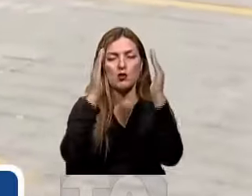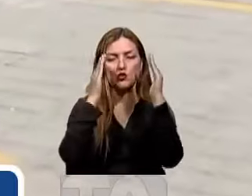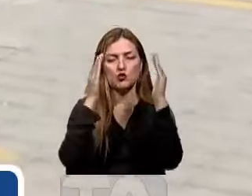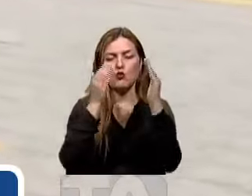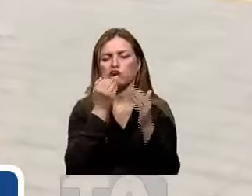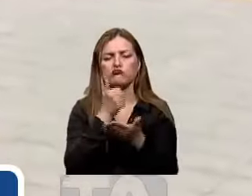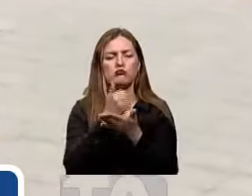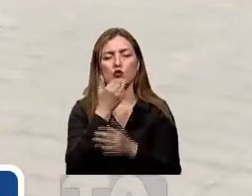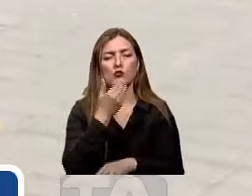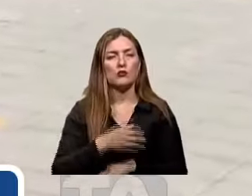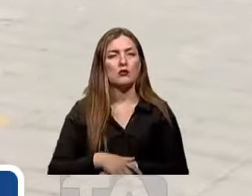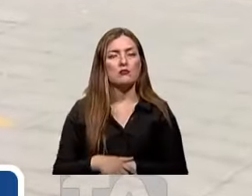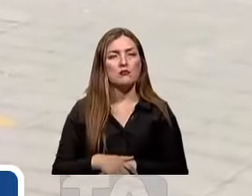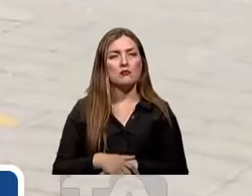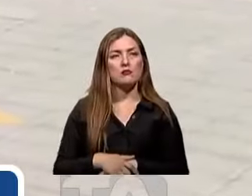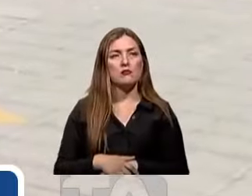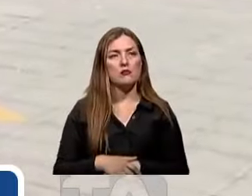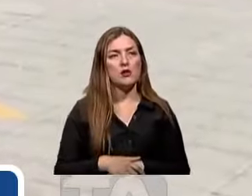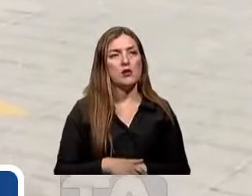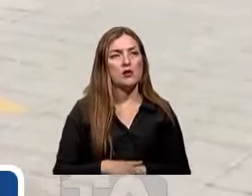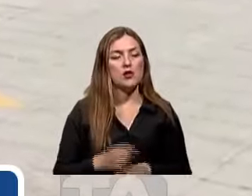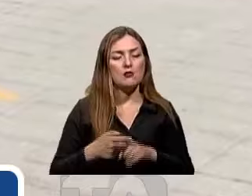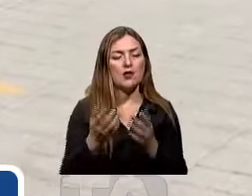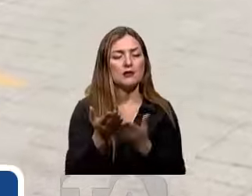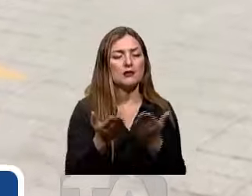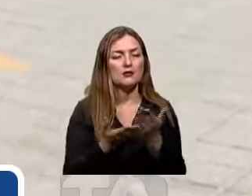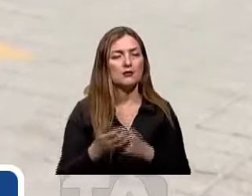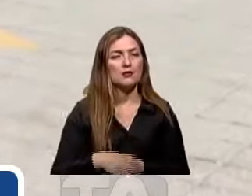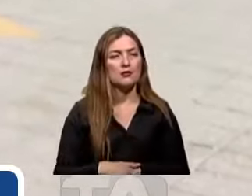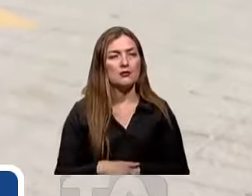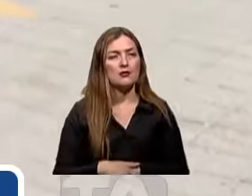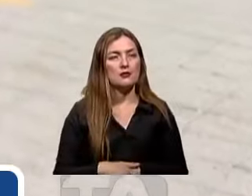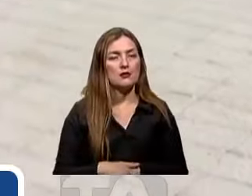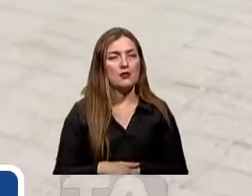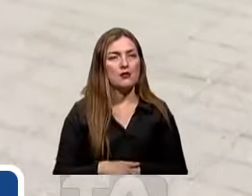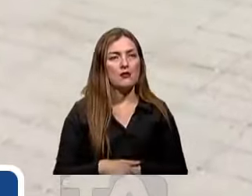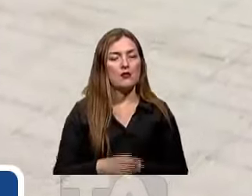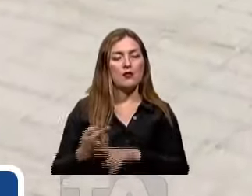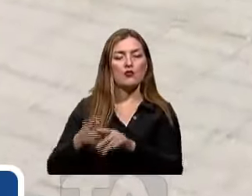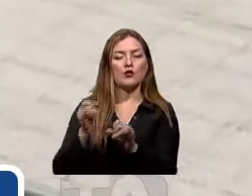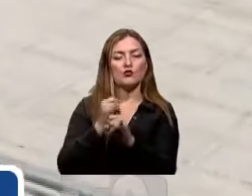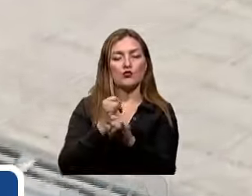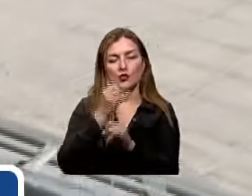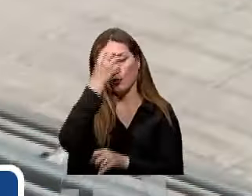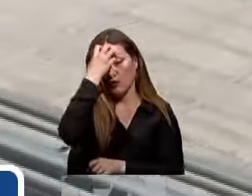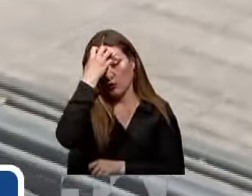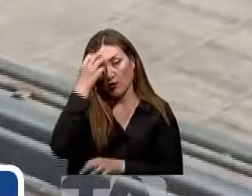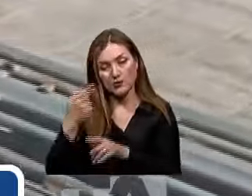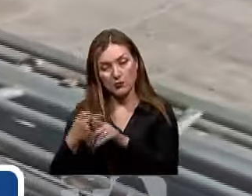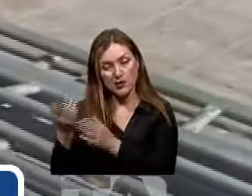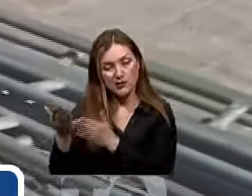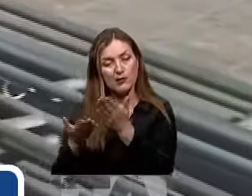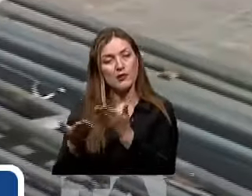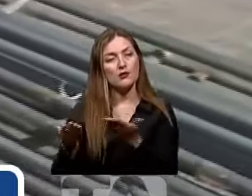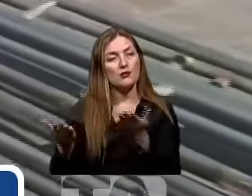eh todo lo que estos servicios comprenden además también vamos a estar con instituciones educativas y algunos otros servicios